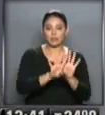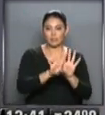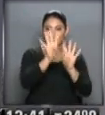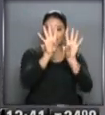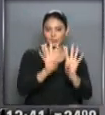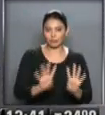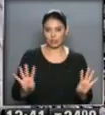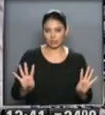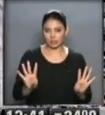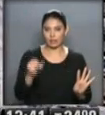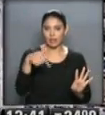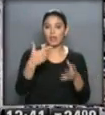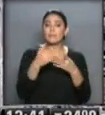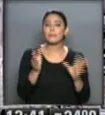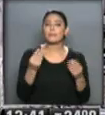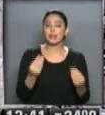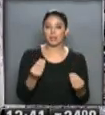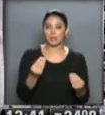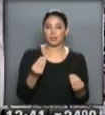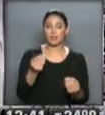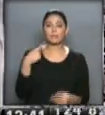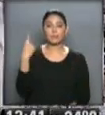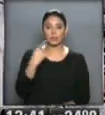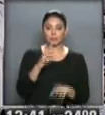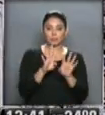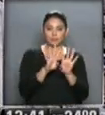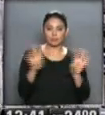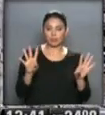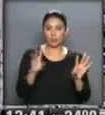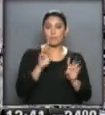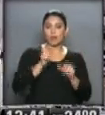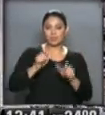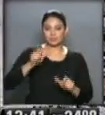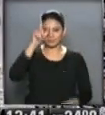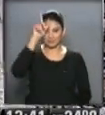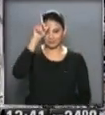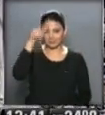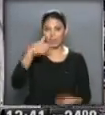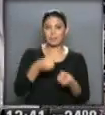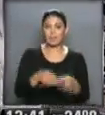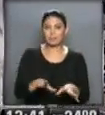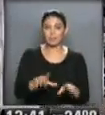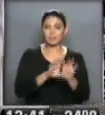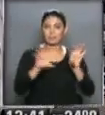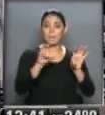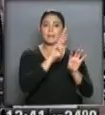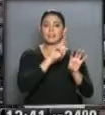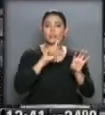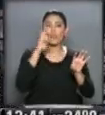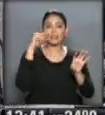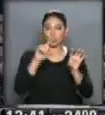se abrió para generar este cordón que comenzaba en el vagón